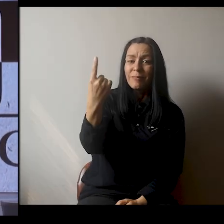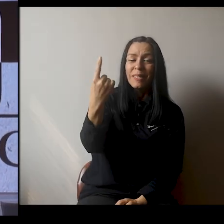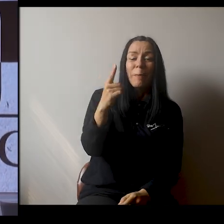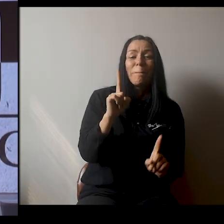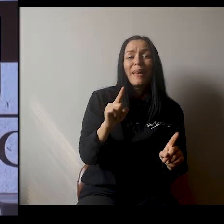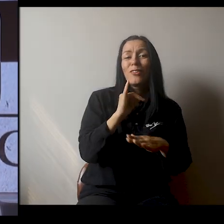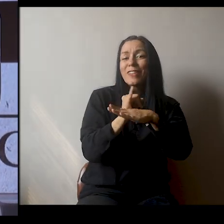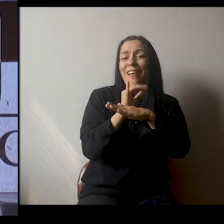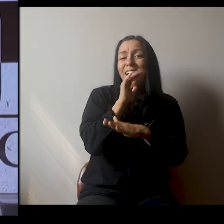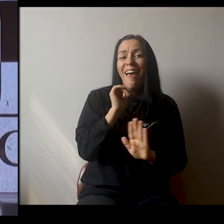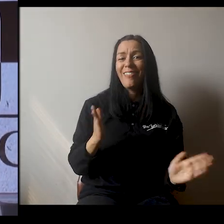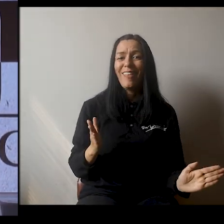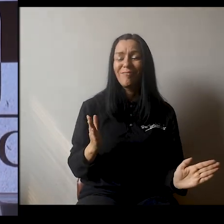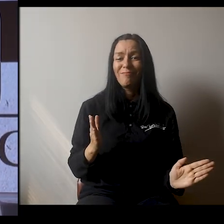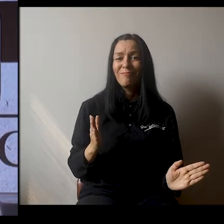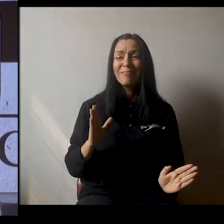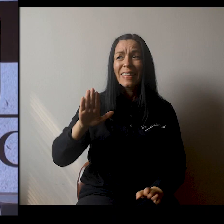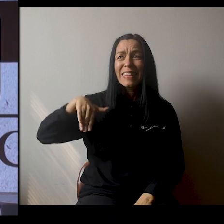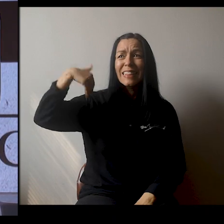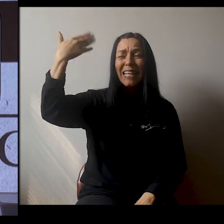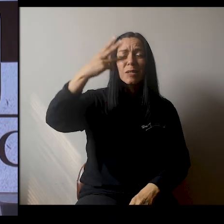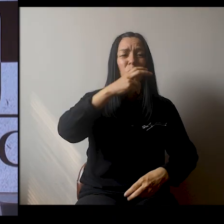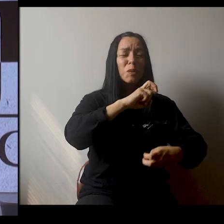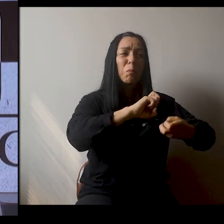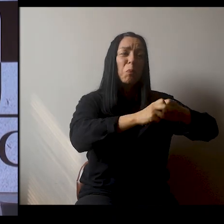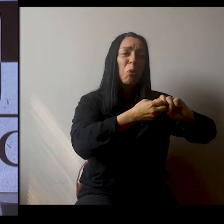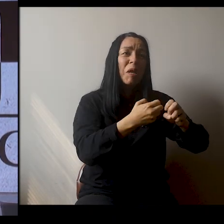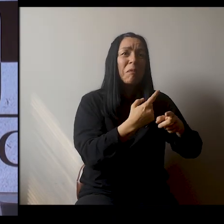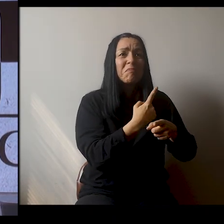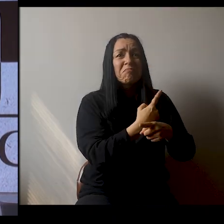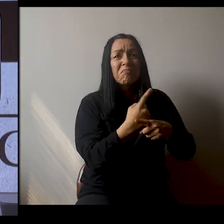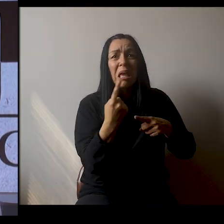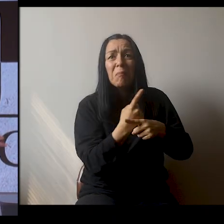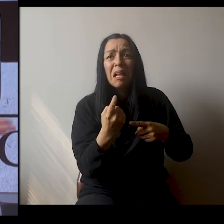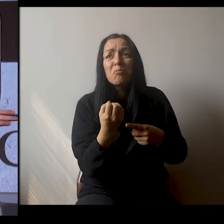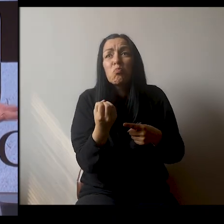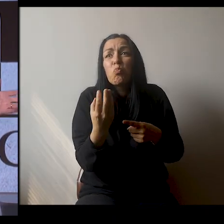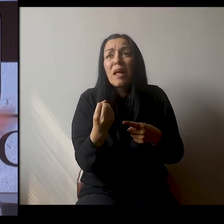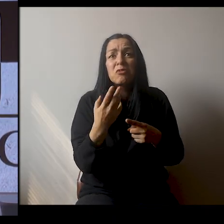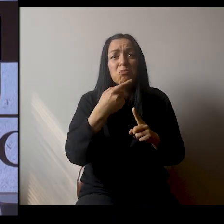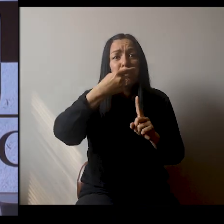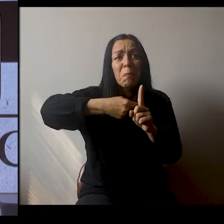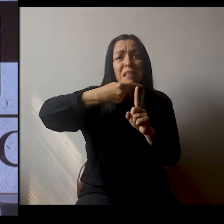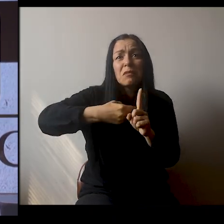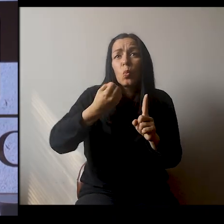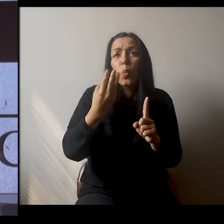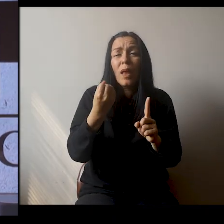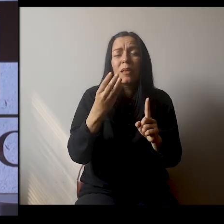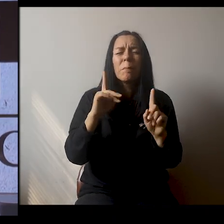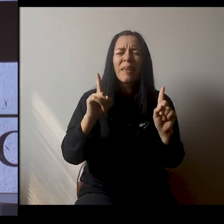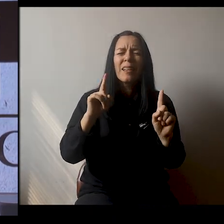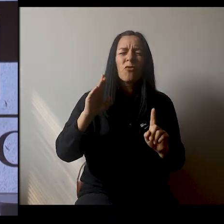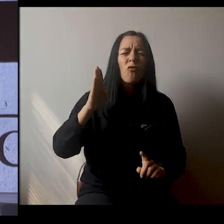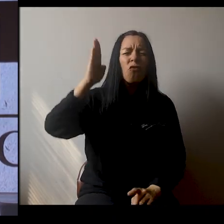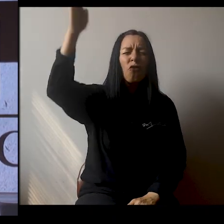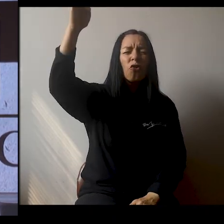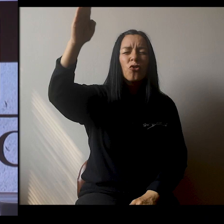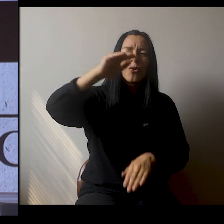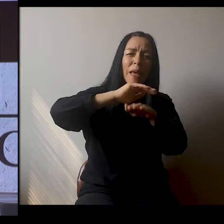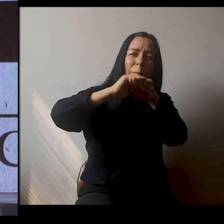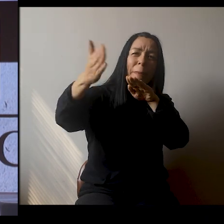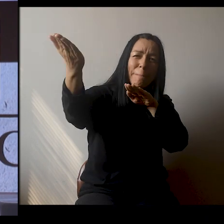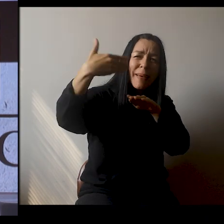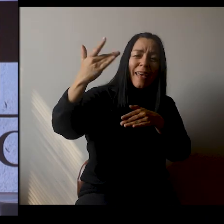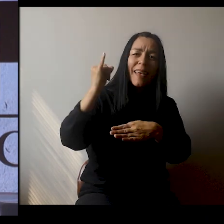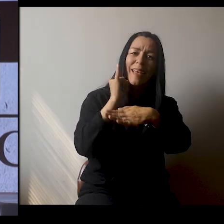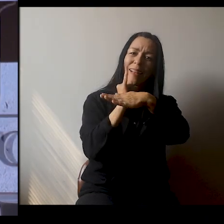hizo esa oración por primera vez, tan pronto pasemos esta crisis, no sabemos cuántas semanas o cuántos meses va a ser, pero yo invito